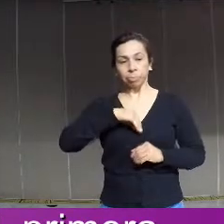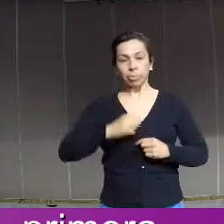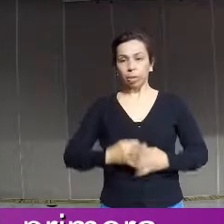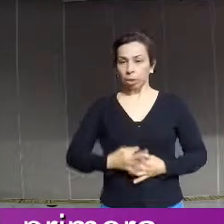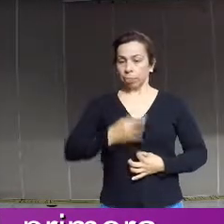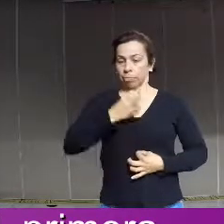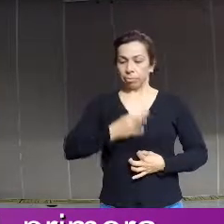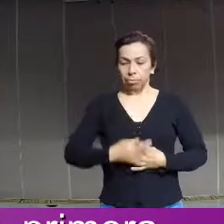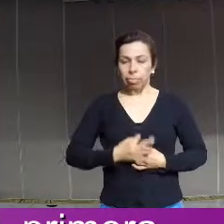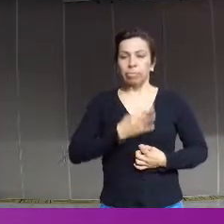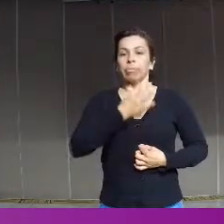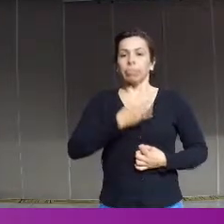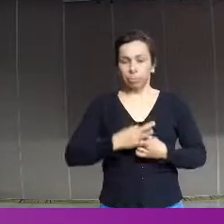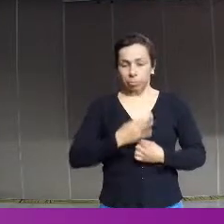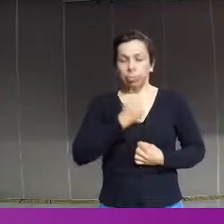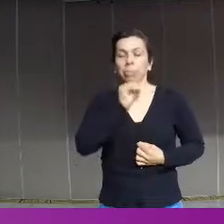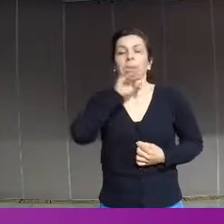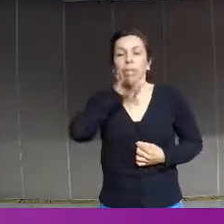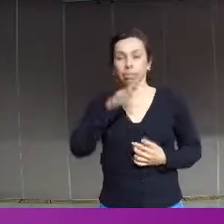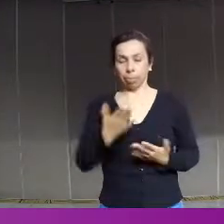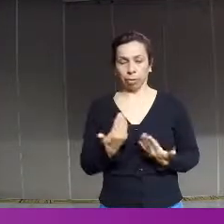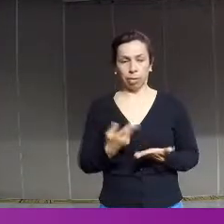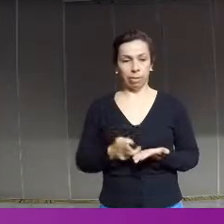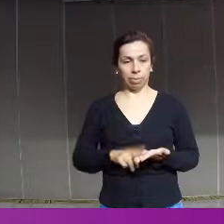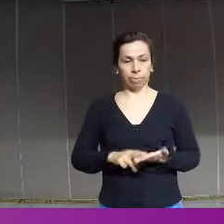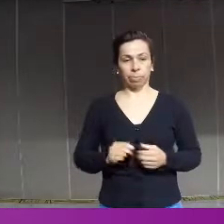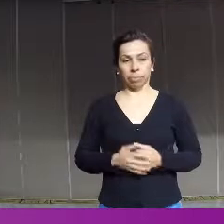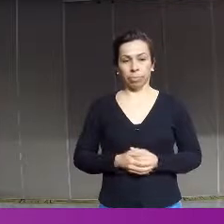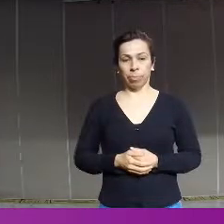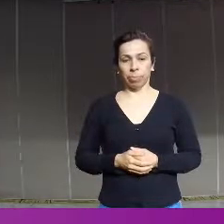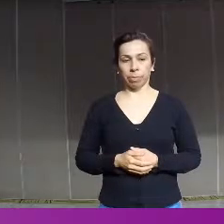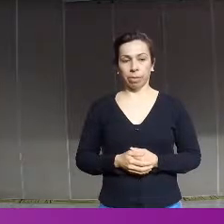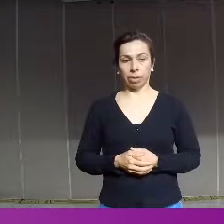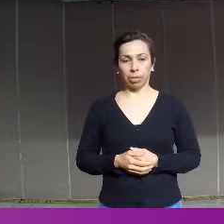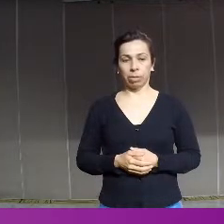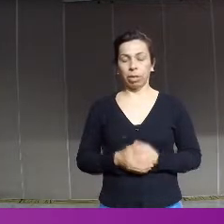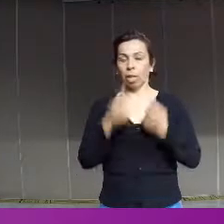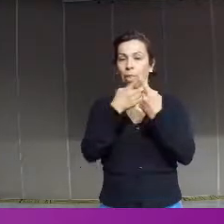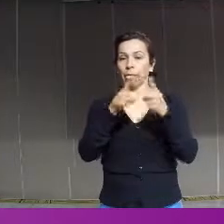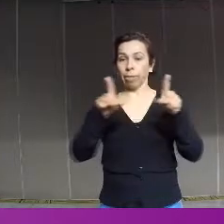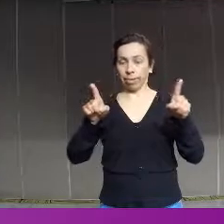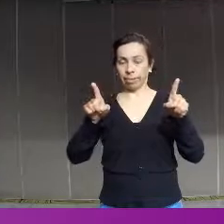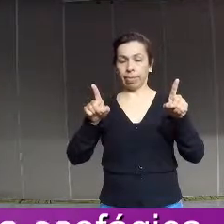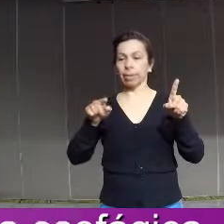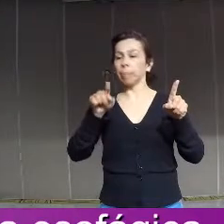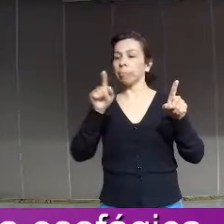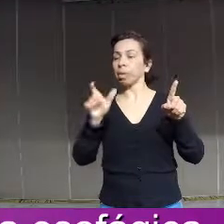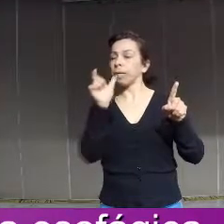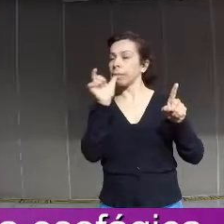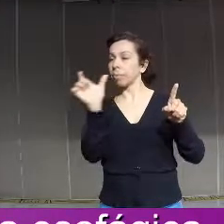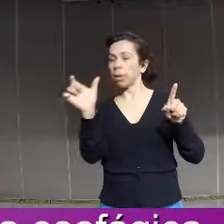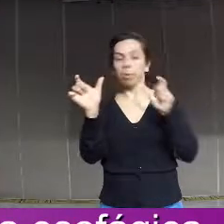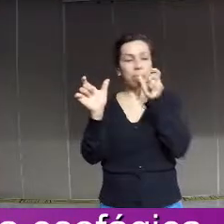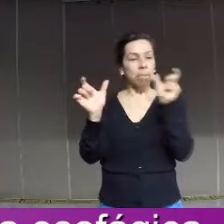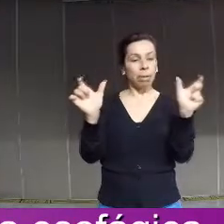como consecuencia reflujo gastroesofágico. La diferencia entre penetración y aspiración es que penetración es